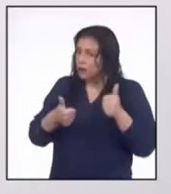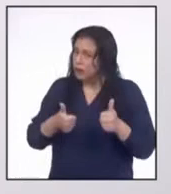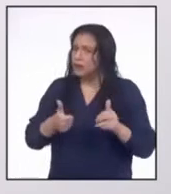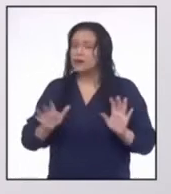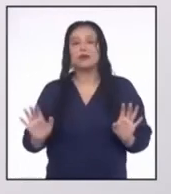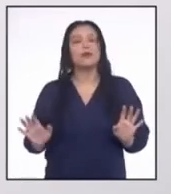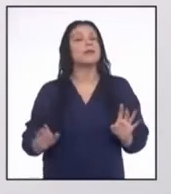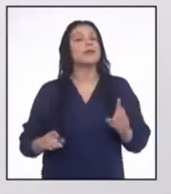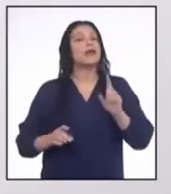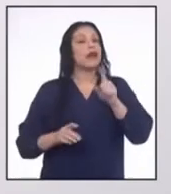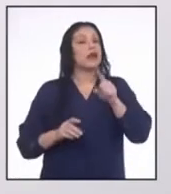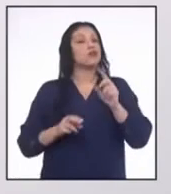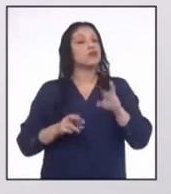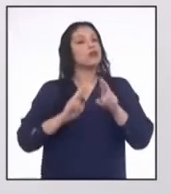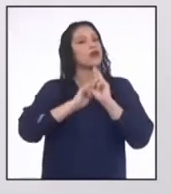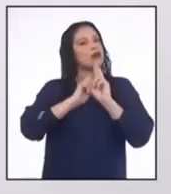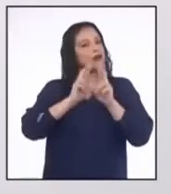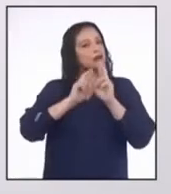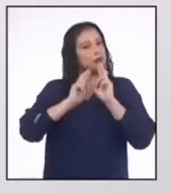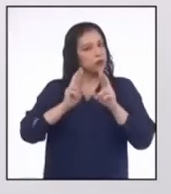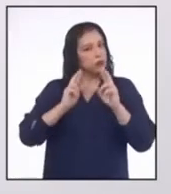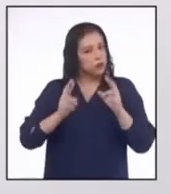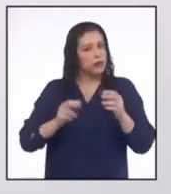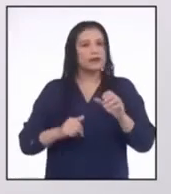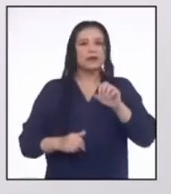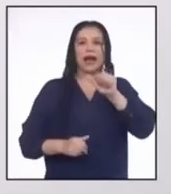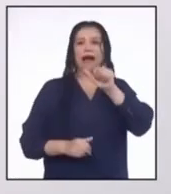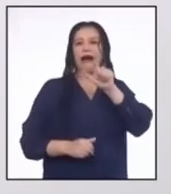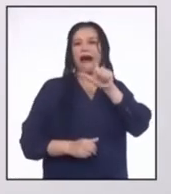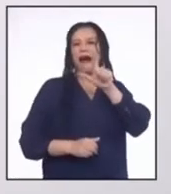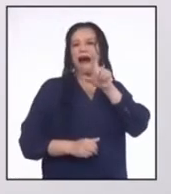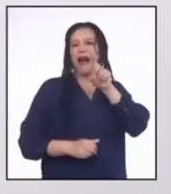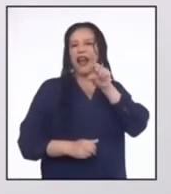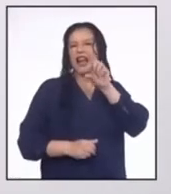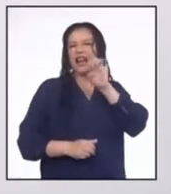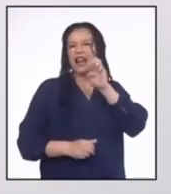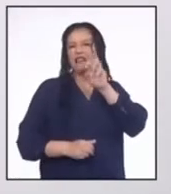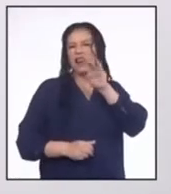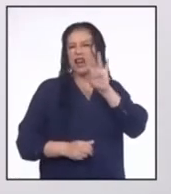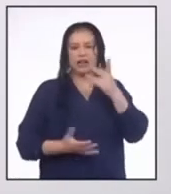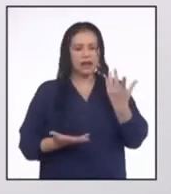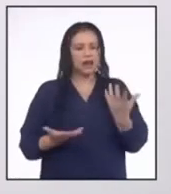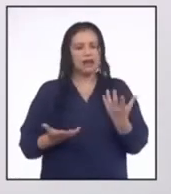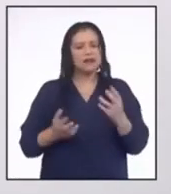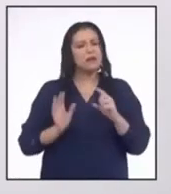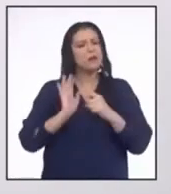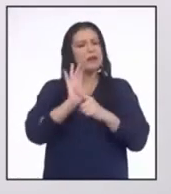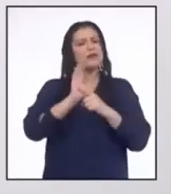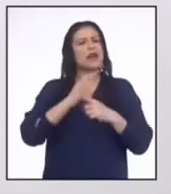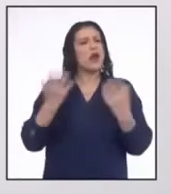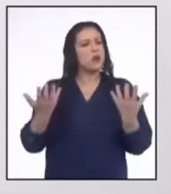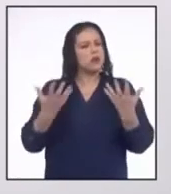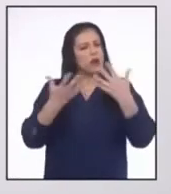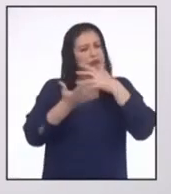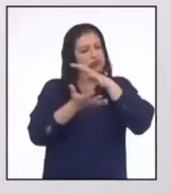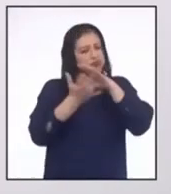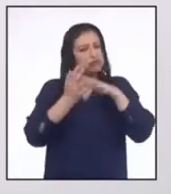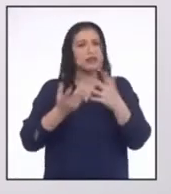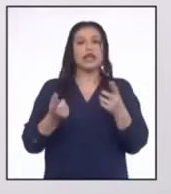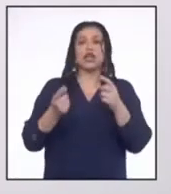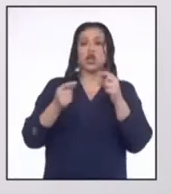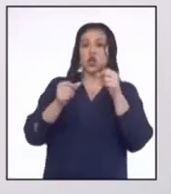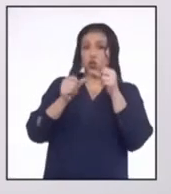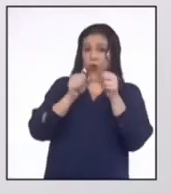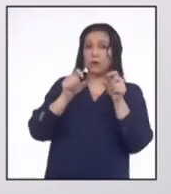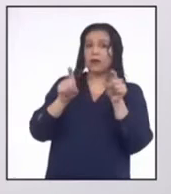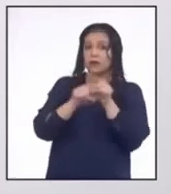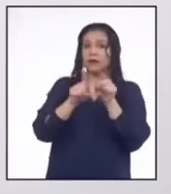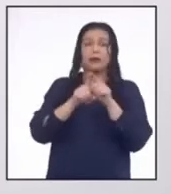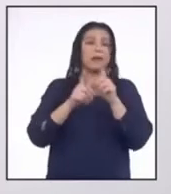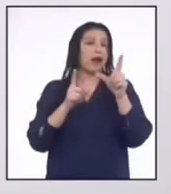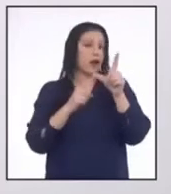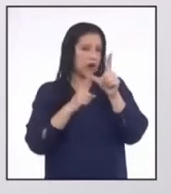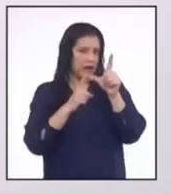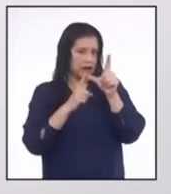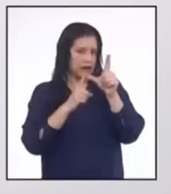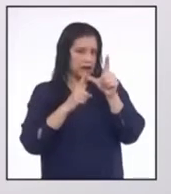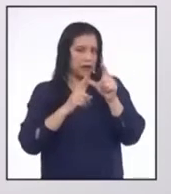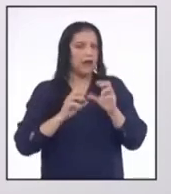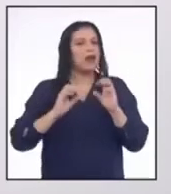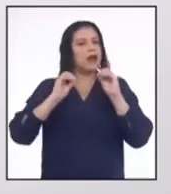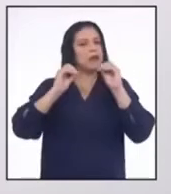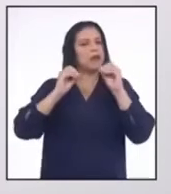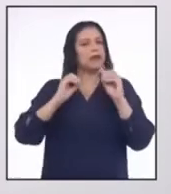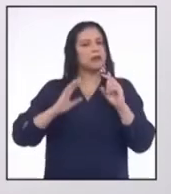Efectivamente, es una respuesta algebraica que muestra una combinación de números y letras. Si la llevamos a la